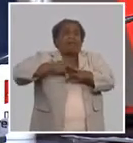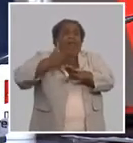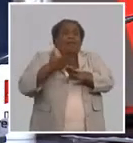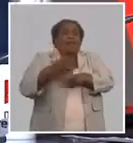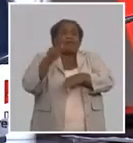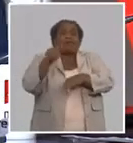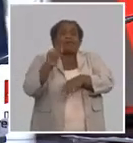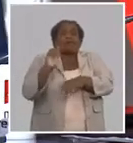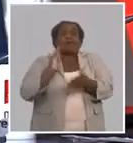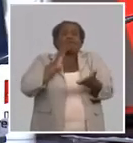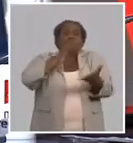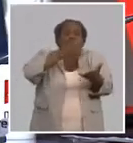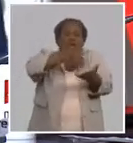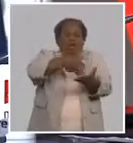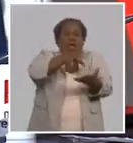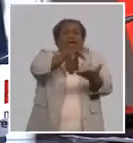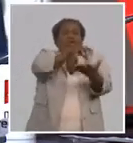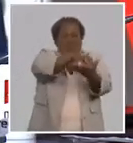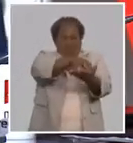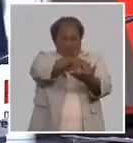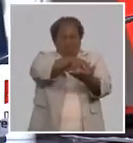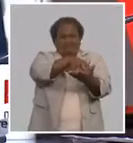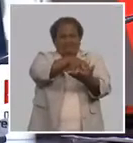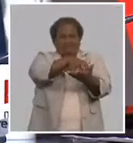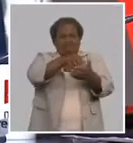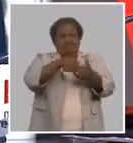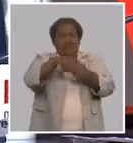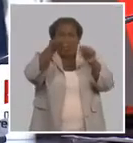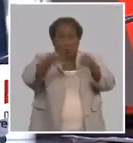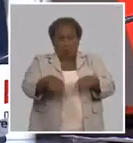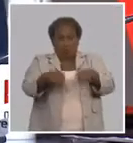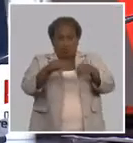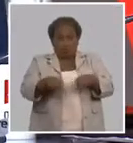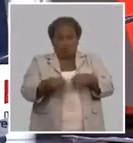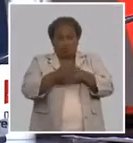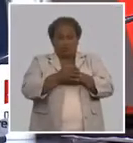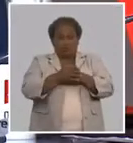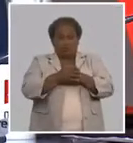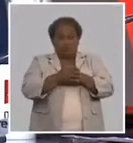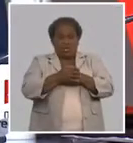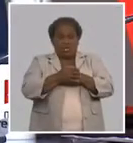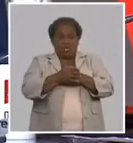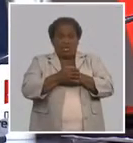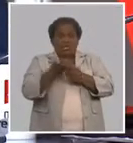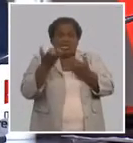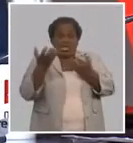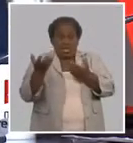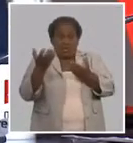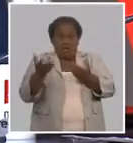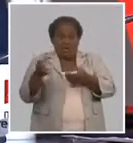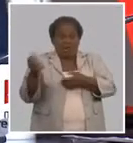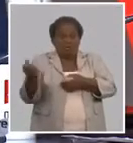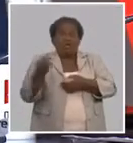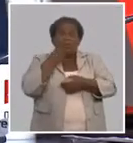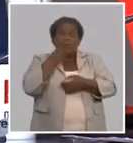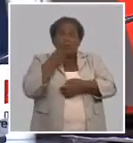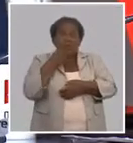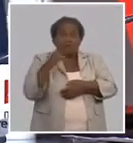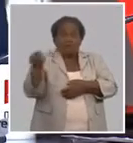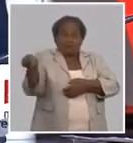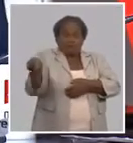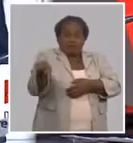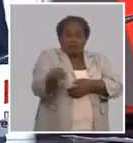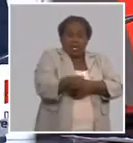determinado por lo tanto hoy el equipaje que puede trasladar un pasajero